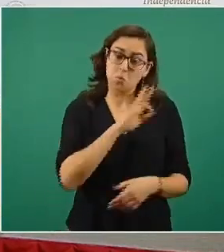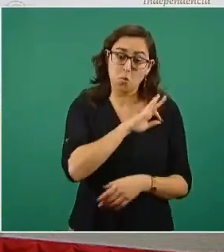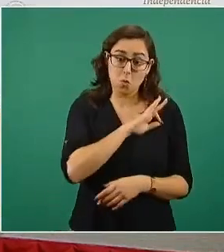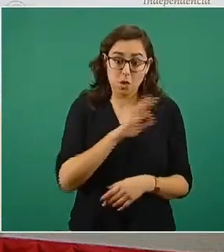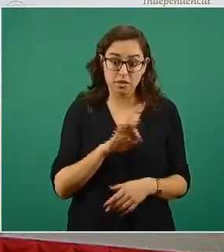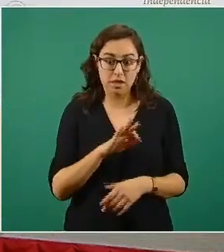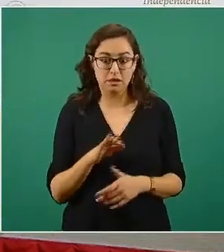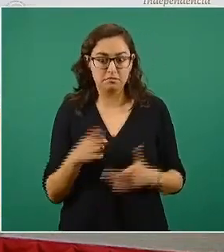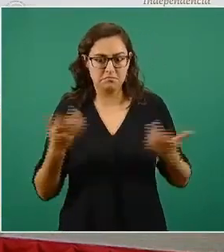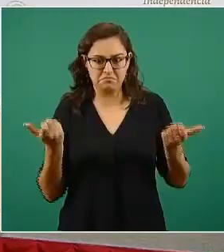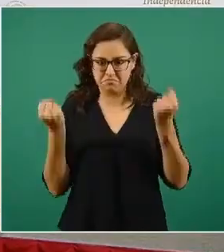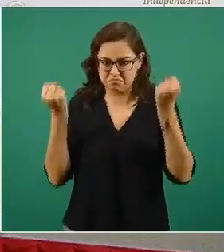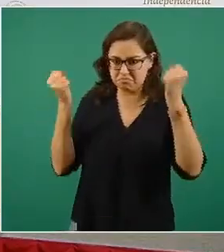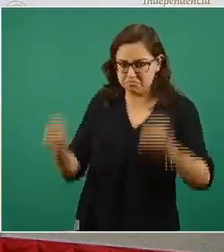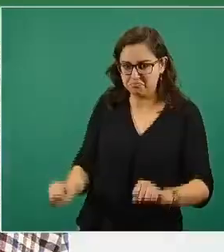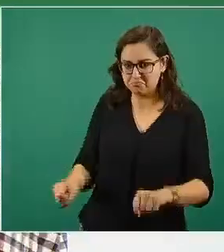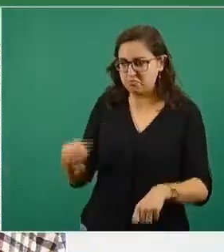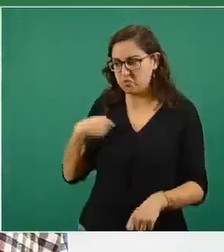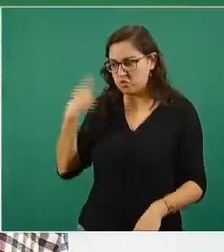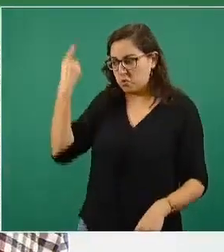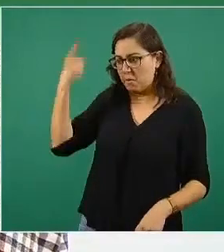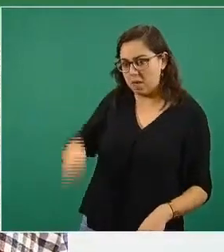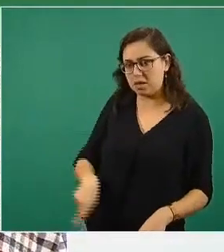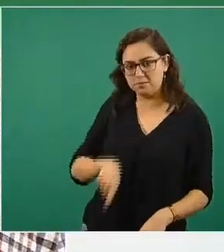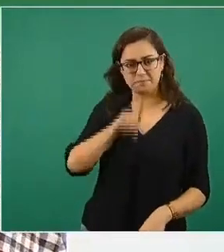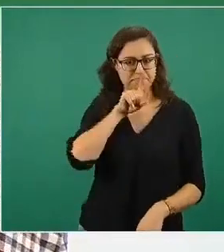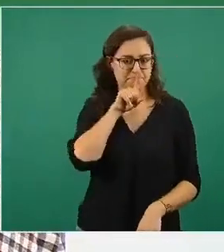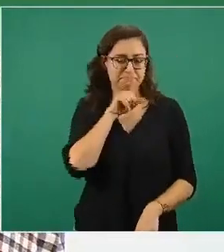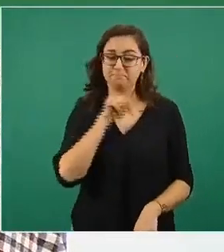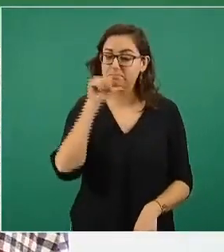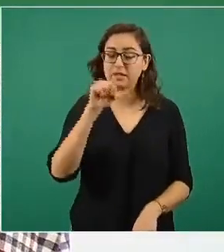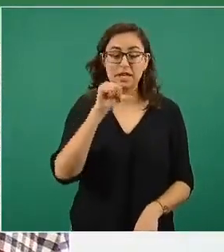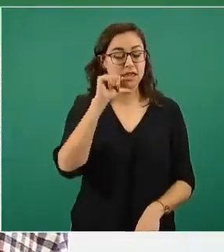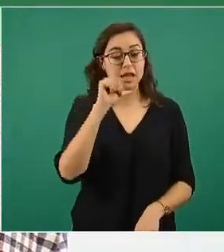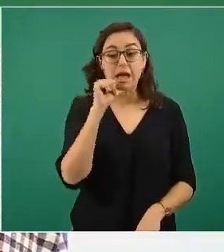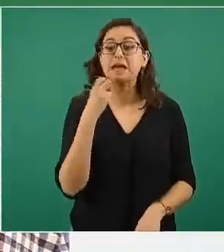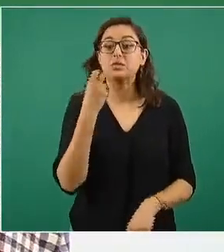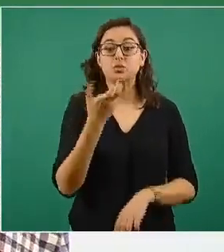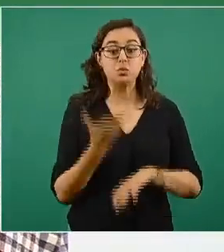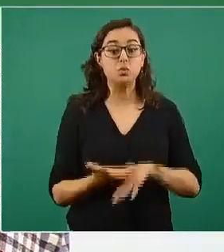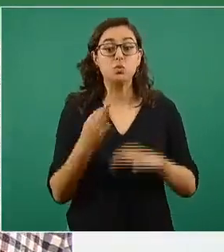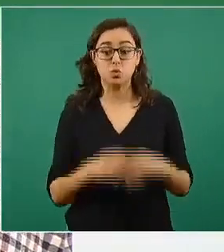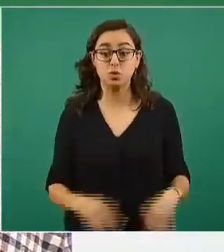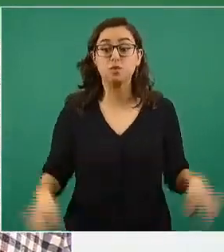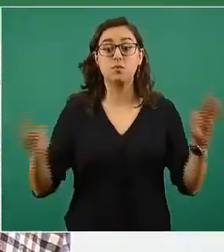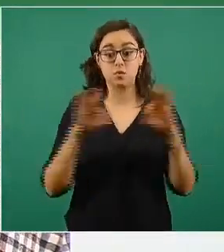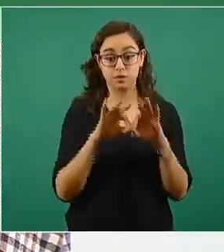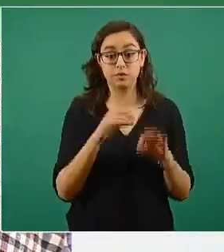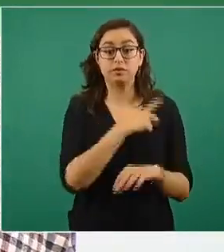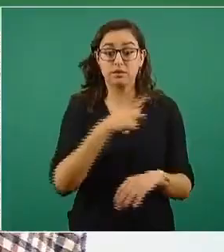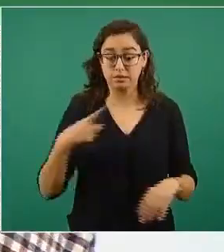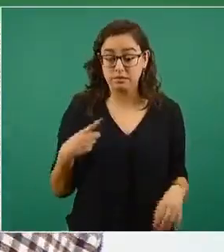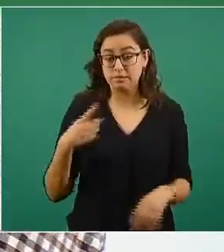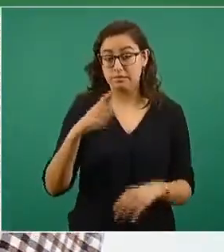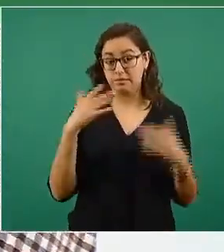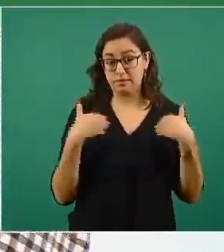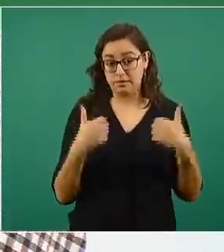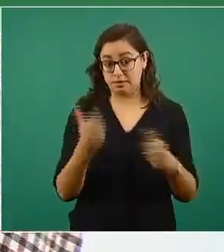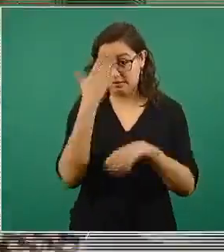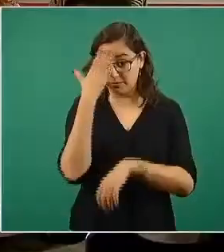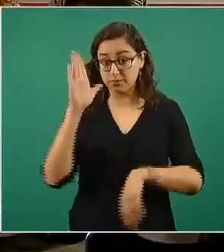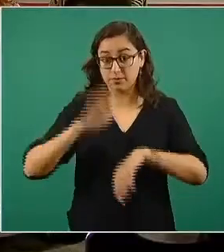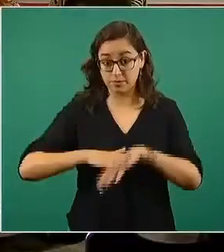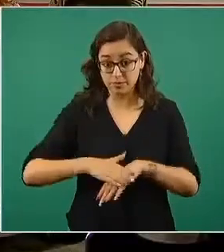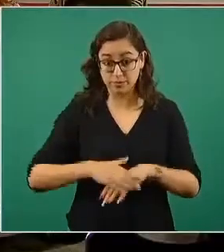derecho de imponer sobre una persona intervención alguna. Este es un principio fundamental en todas las circunstancias.